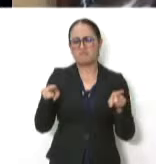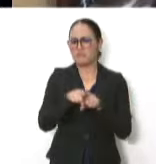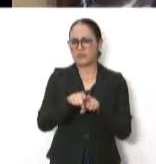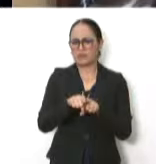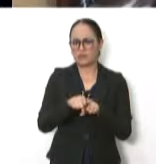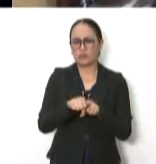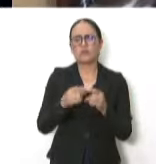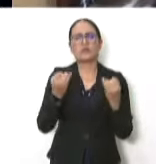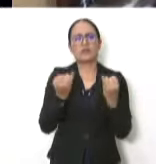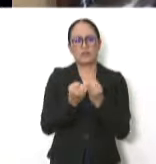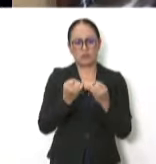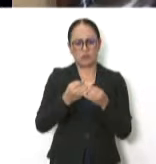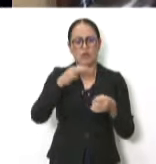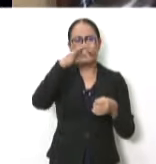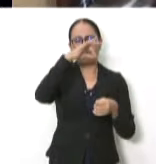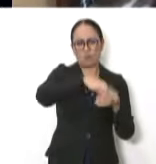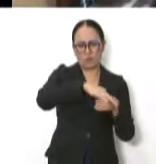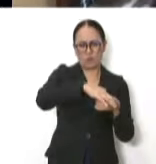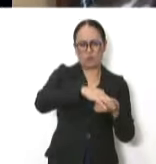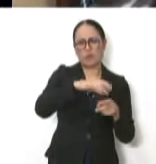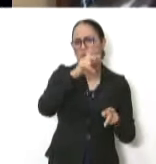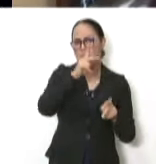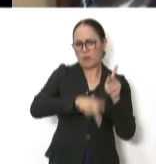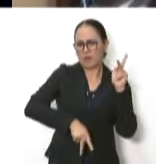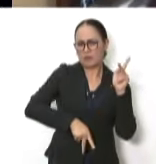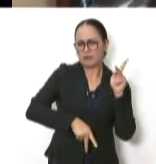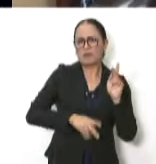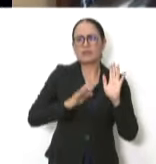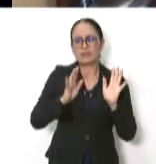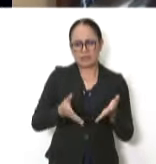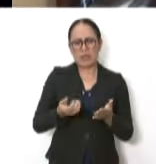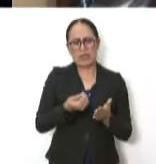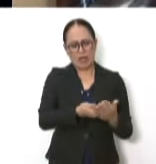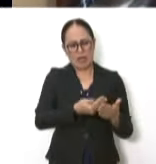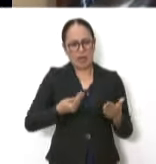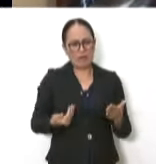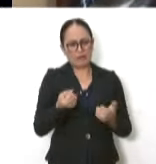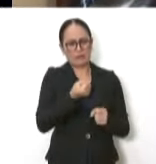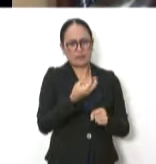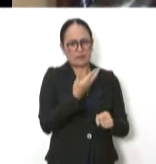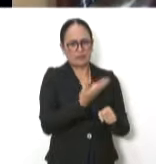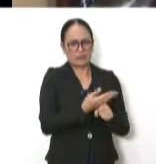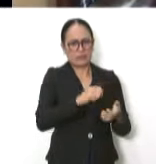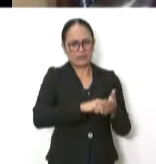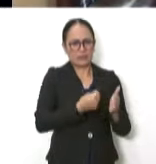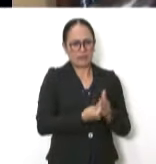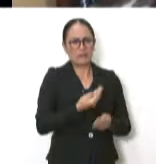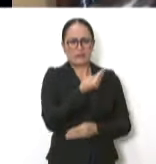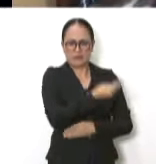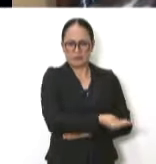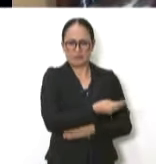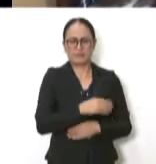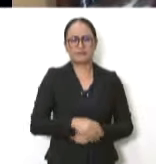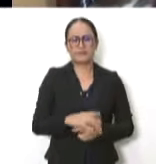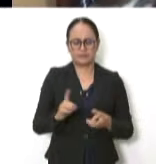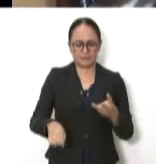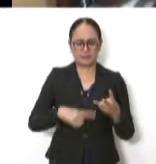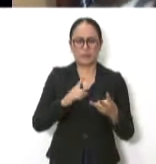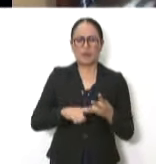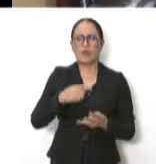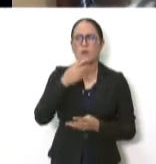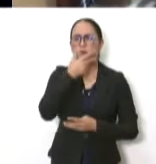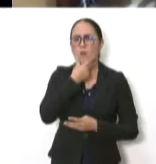votos disidentes y particulares, hecho llegar a la Secretaría Técnica del Pleno con anterioridad. Comisionado